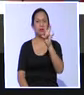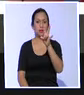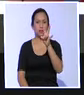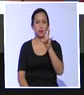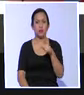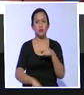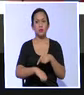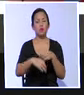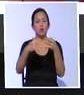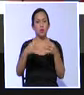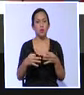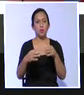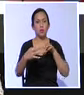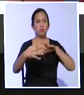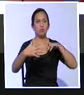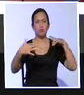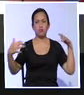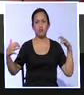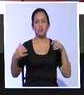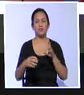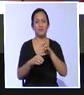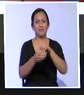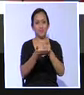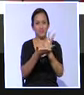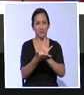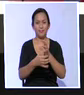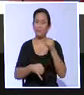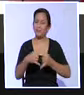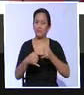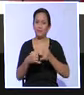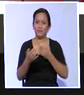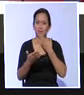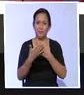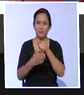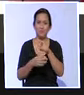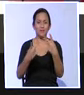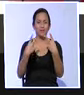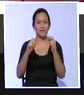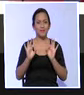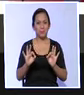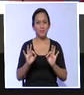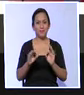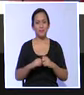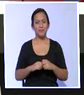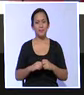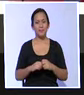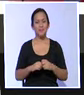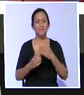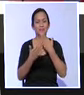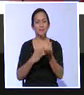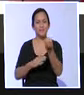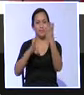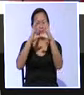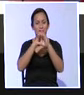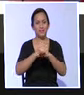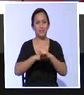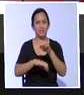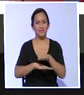en la sala de prensa de la sede legislativa con esto amigos finalizamos esta entrega de noticias gracias por haber estado con nosotros una buena